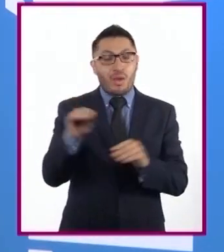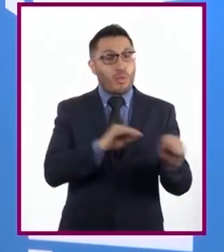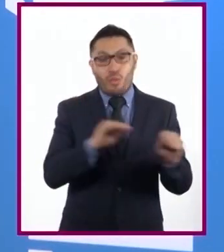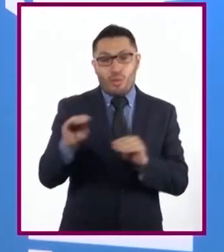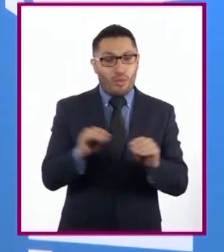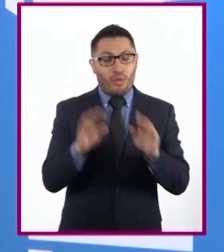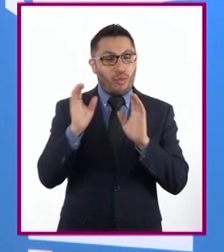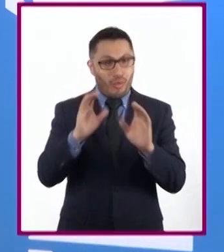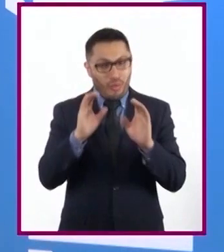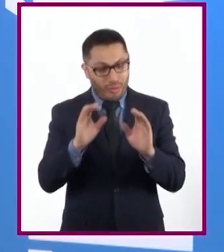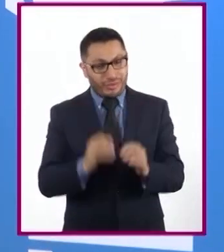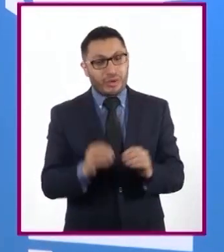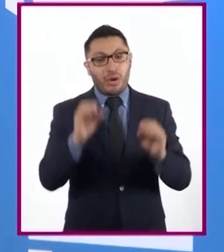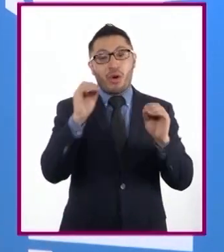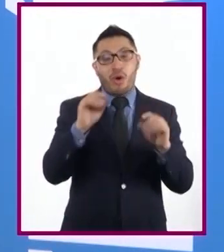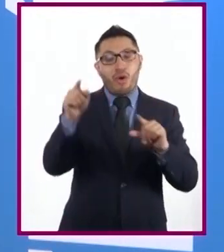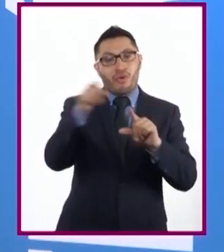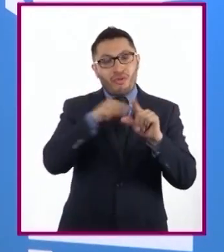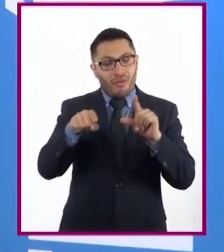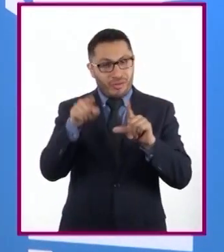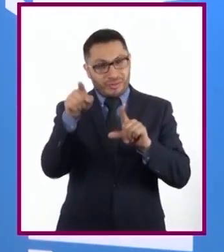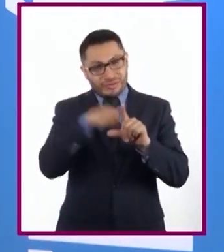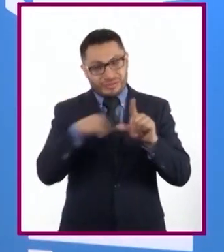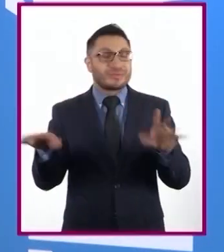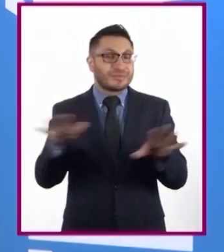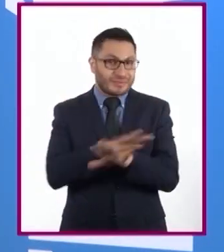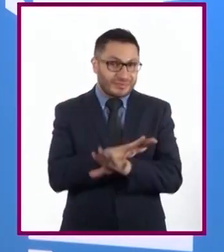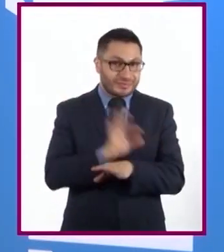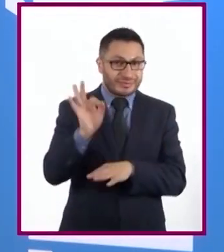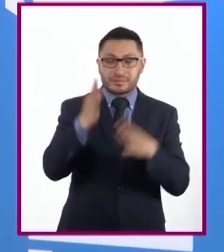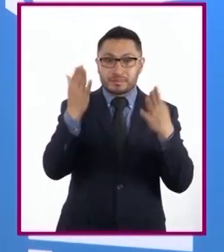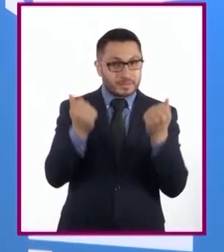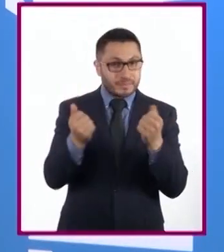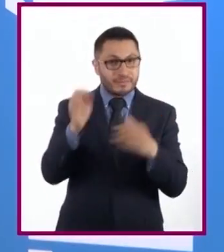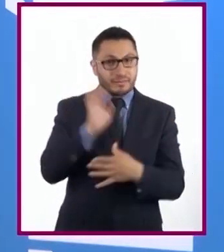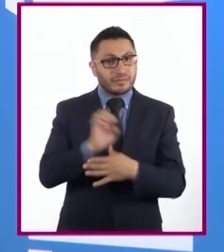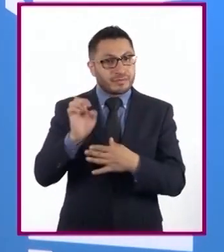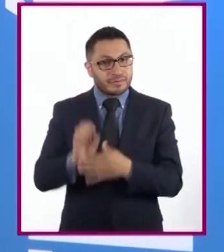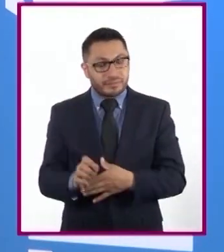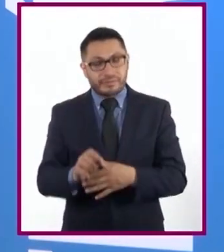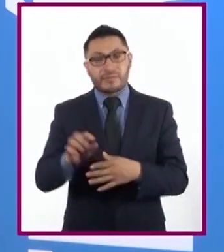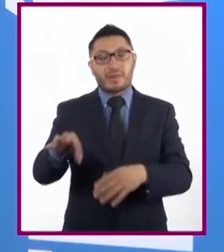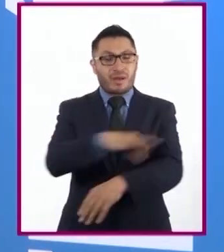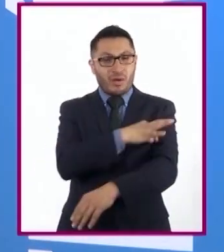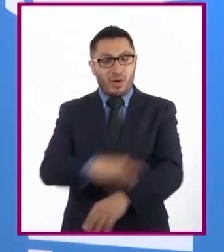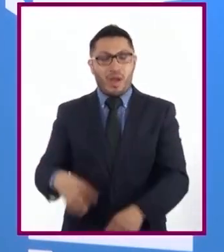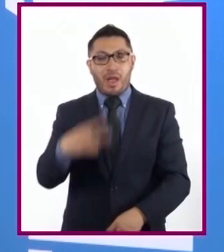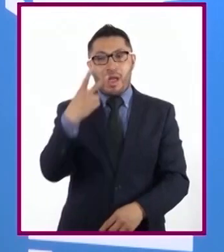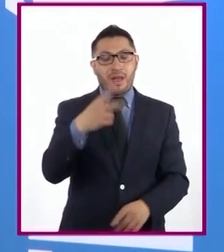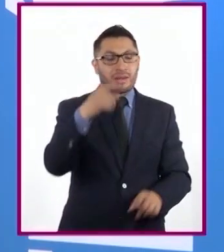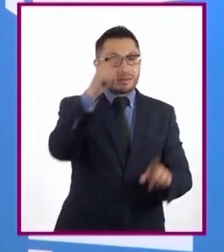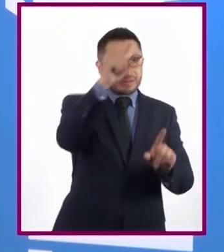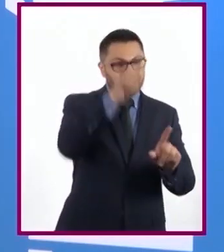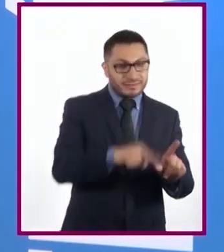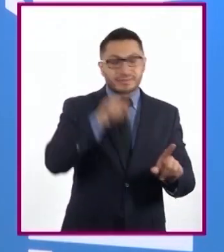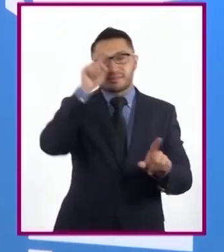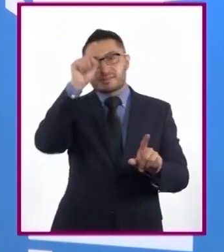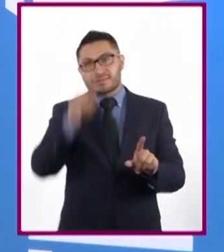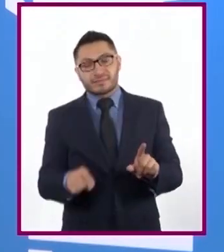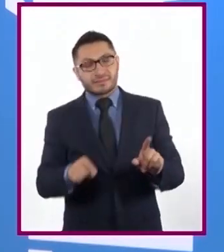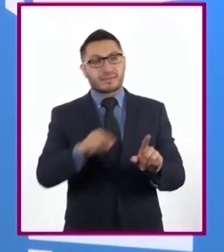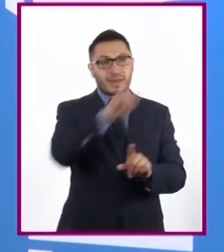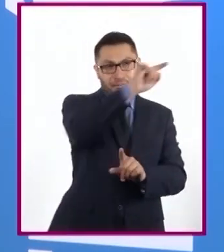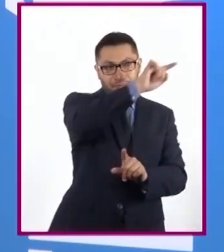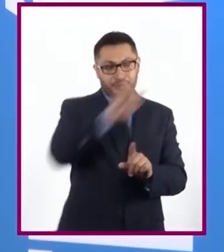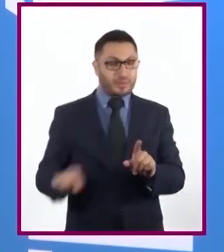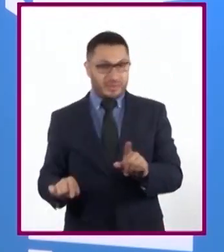pantógrafo o las medidas del ángulo cambiarán. Si no cuentan con uno, tracen con regla 2 segmentos de recta que se corten en